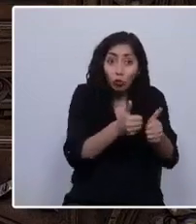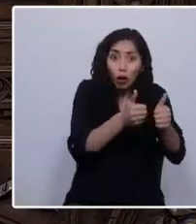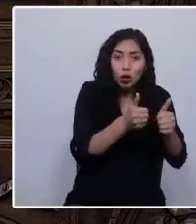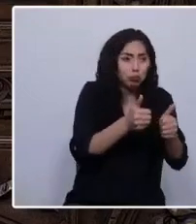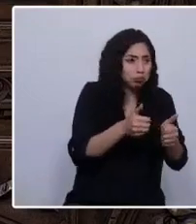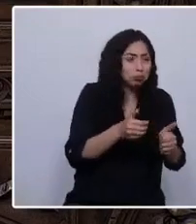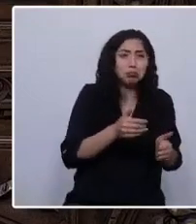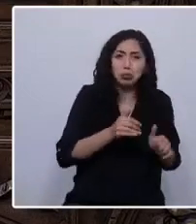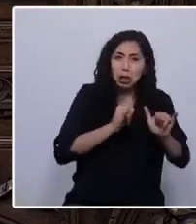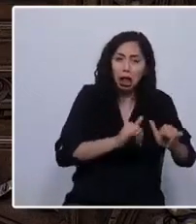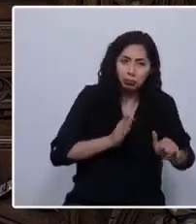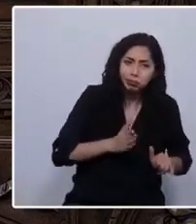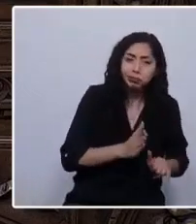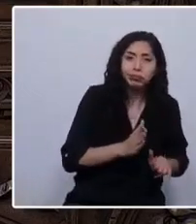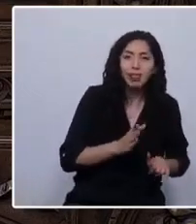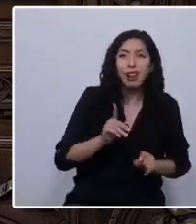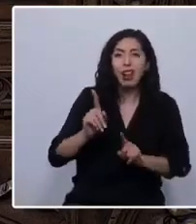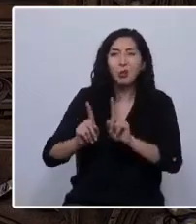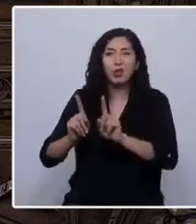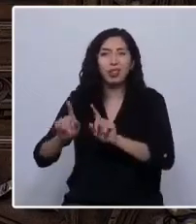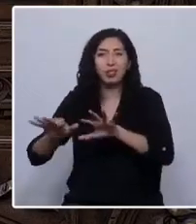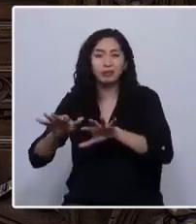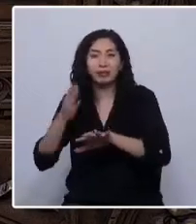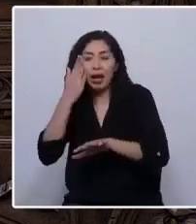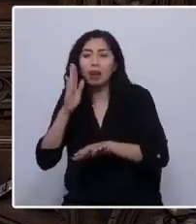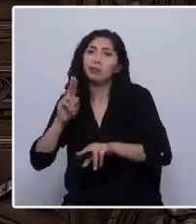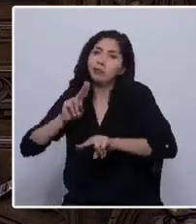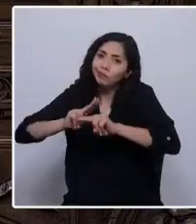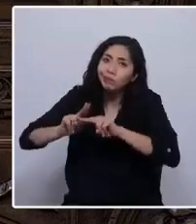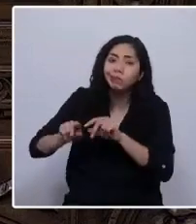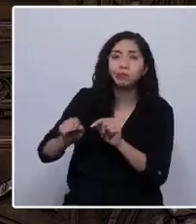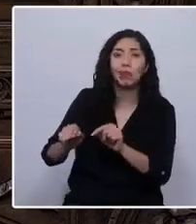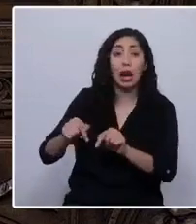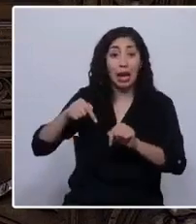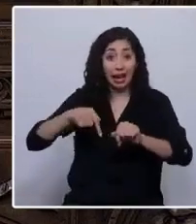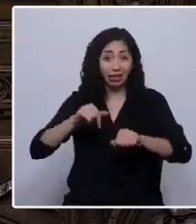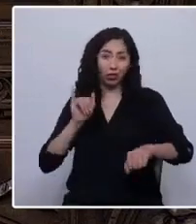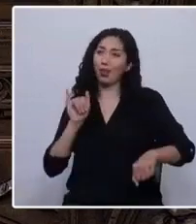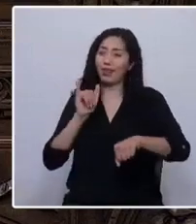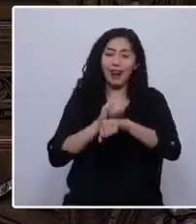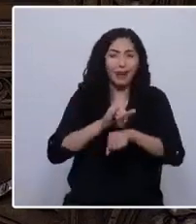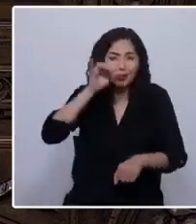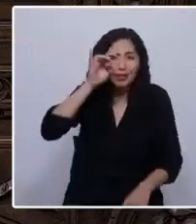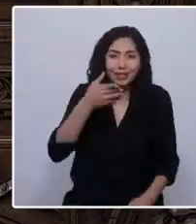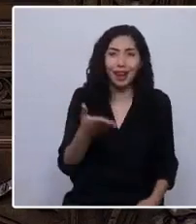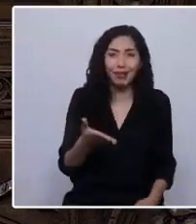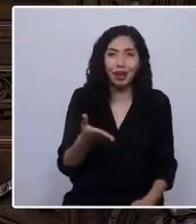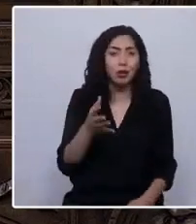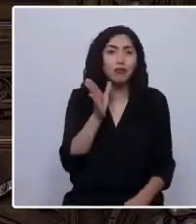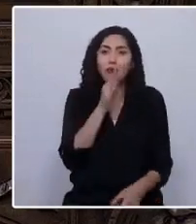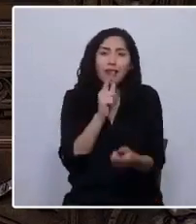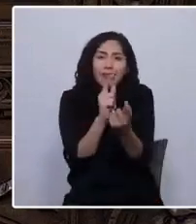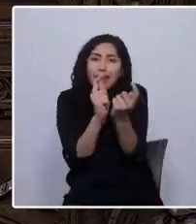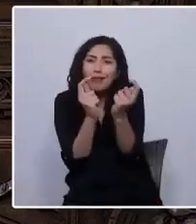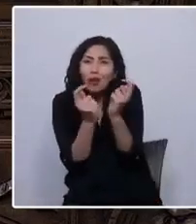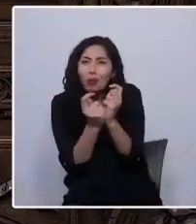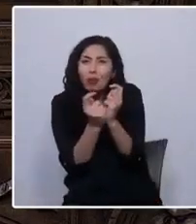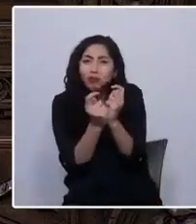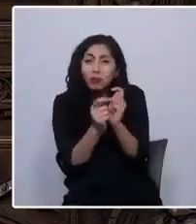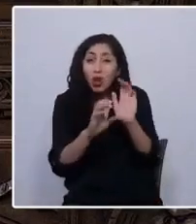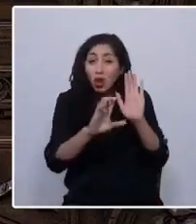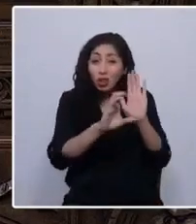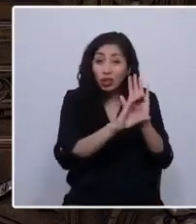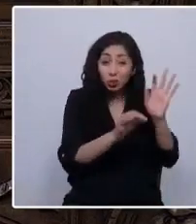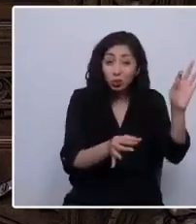insuficiente. Esto es un engaño, y lo saben. No hay reforma que repare el origen de una constitución hecha